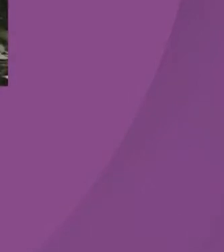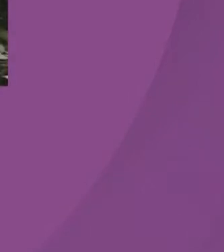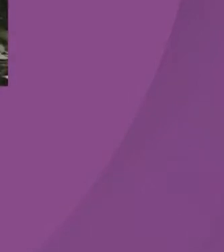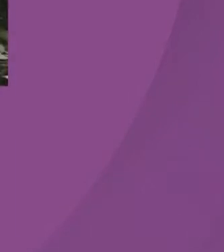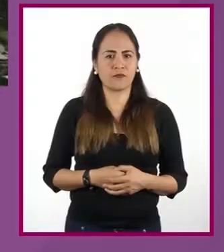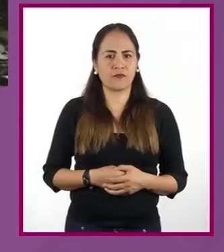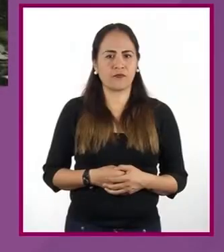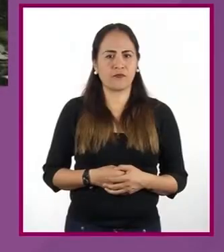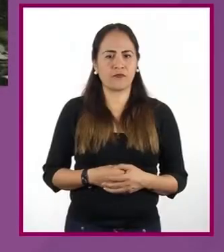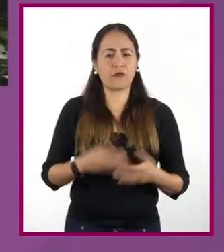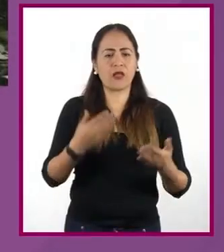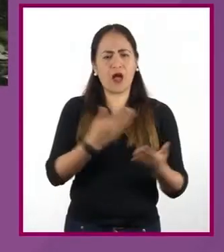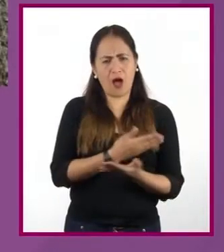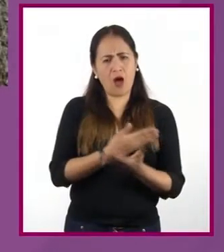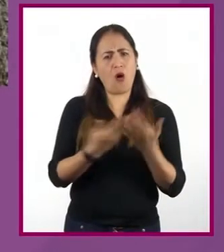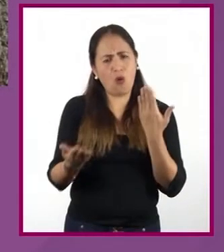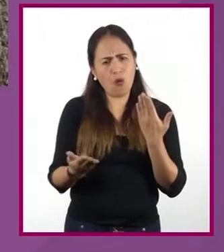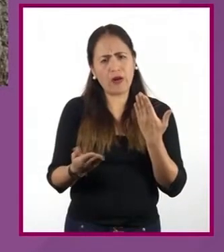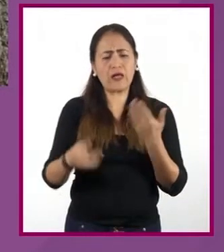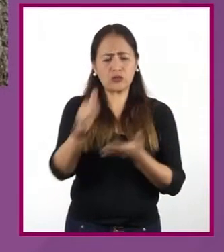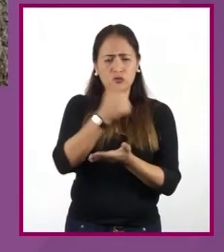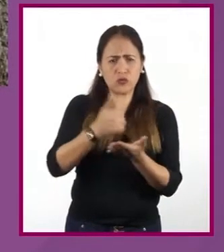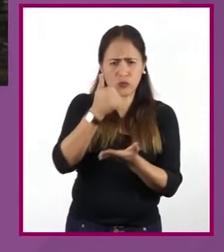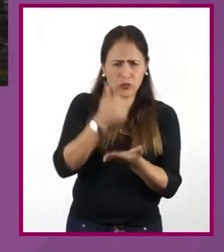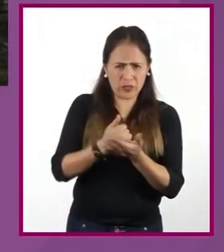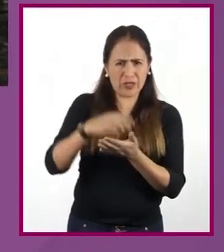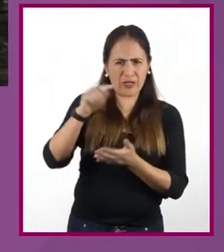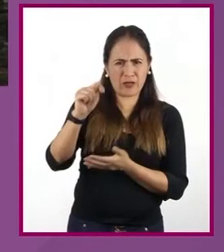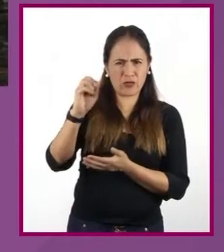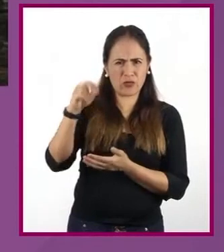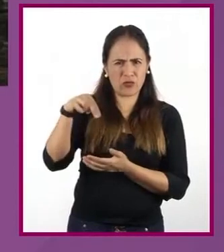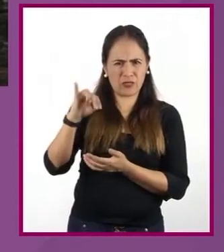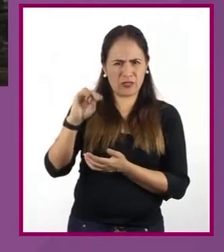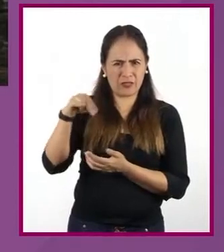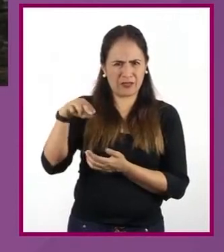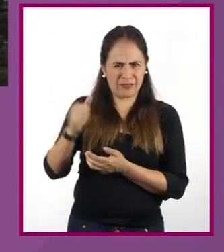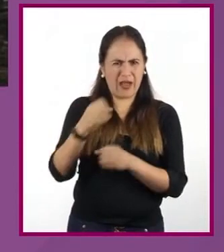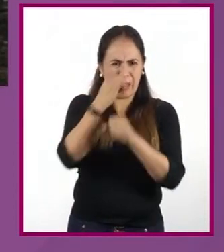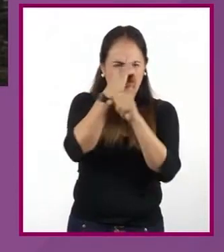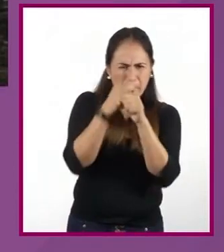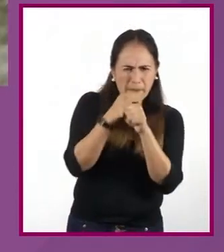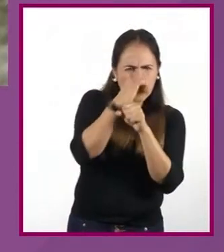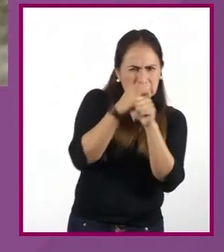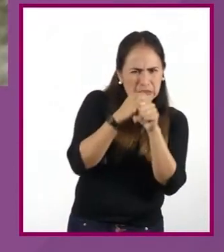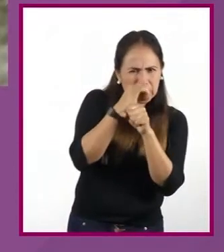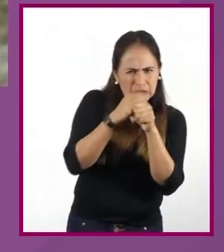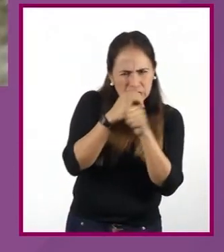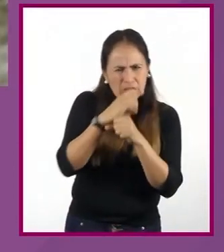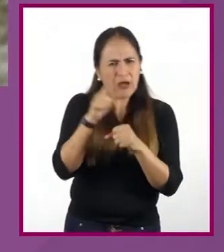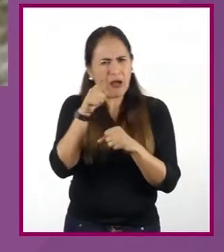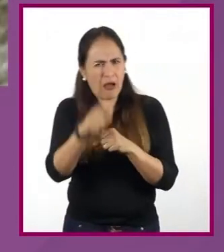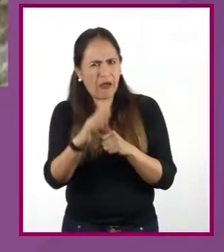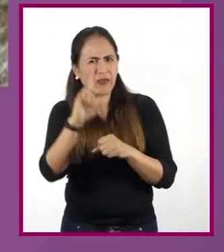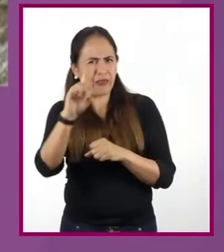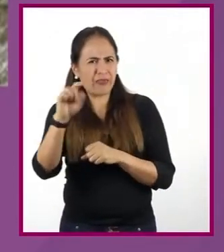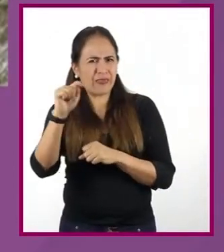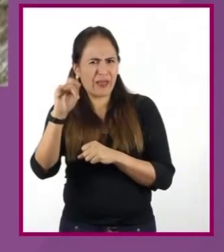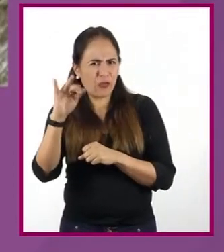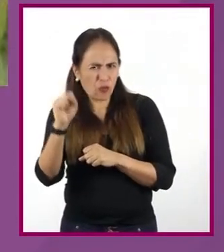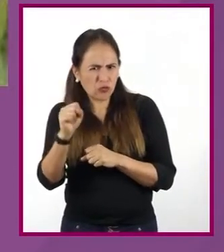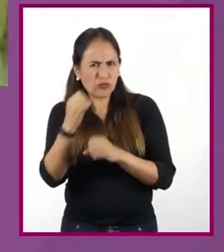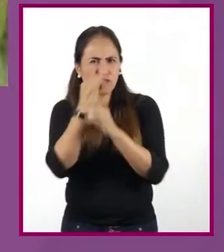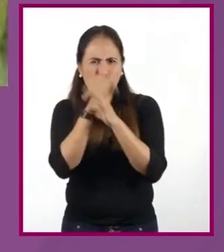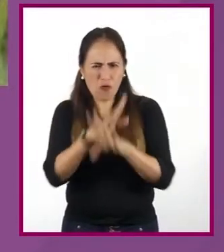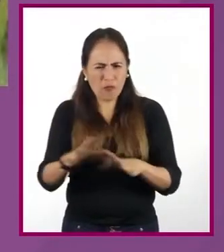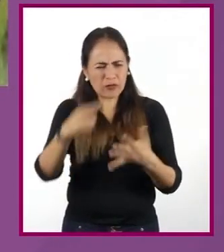Actualmente las investigaciones sobre Toniná, el antiguo señorío de Po, continúan aportando datos para comprender el apogeo y